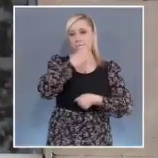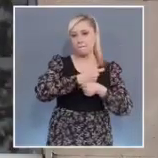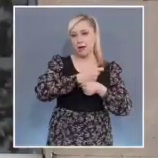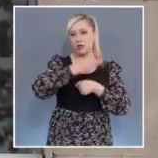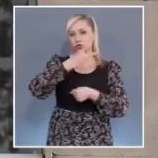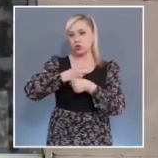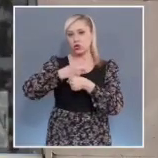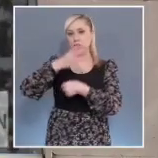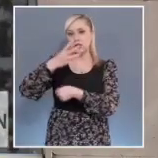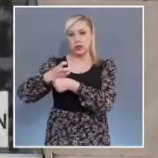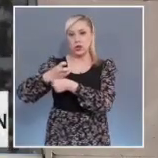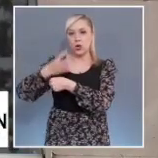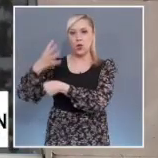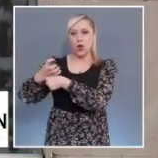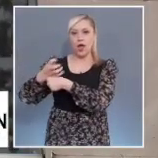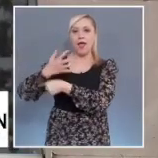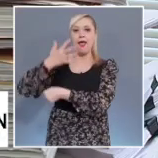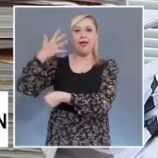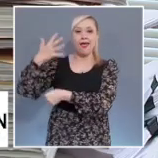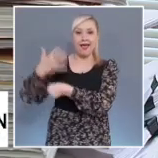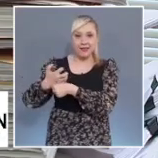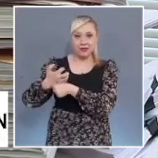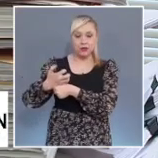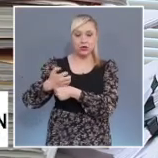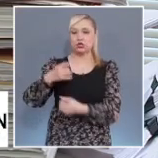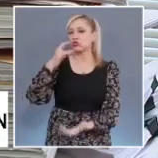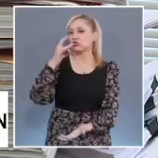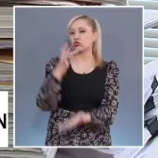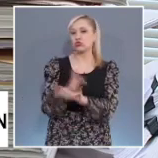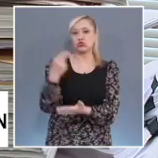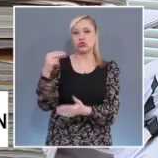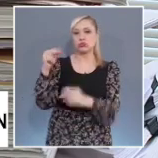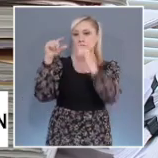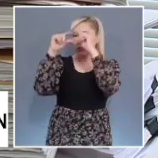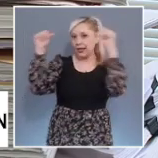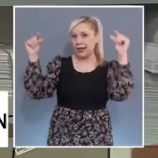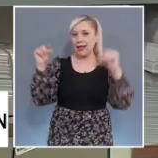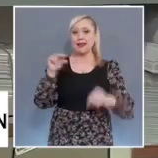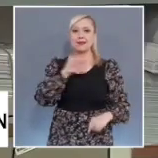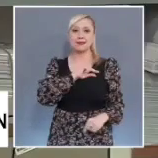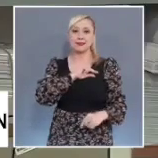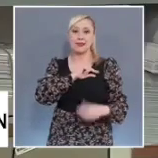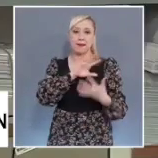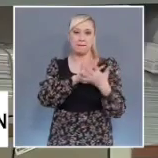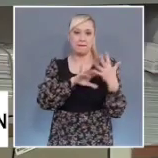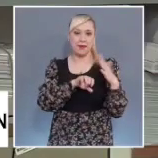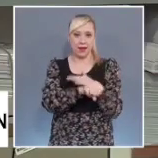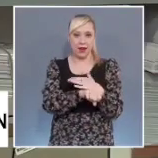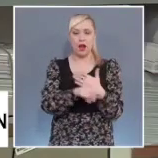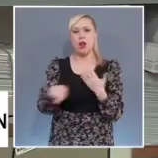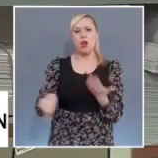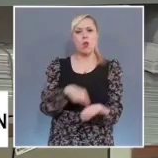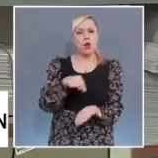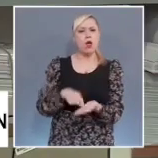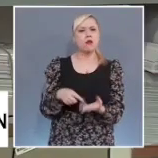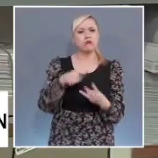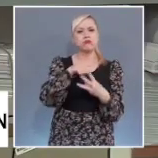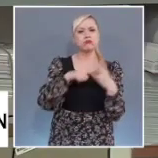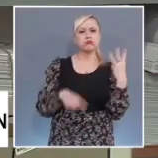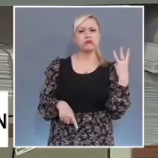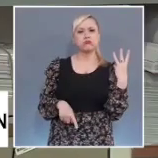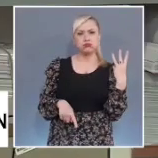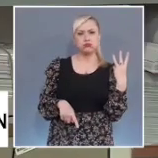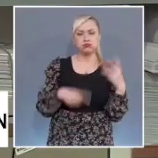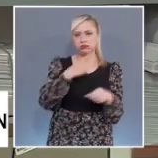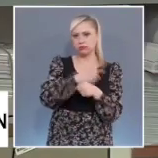y quinto solo tendrán la denominación de distrito en materia penal y la residencia de los tres primeros será en San Andrés